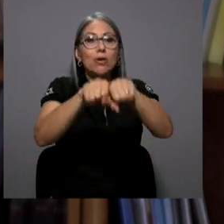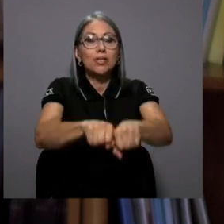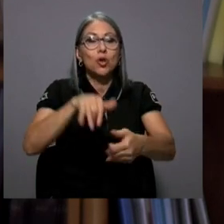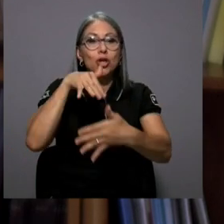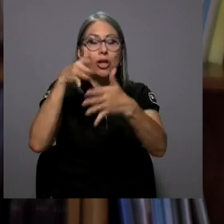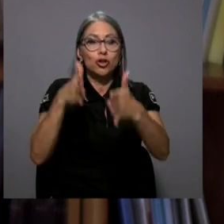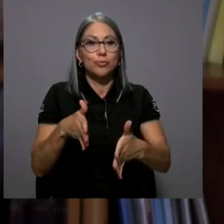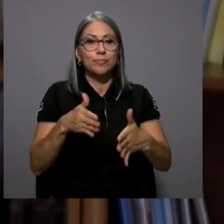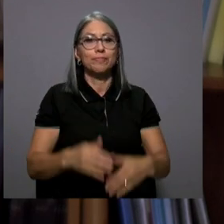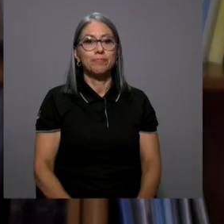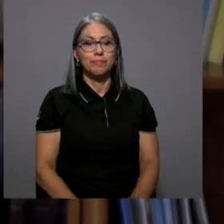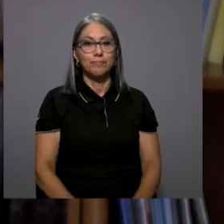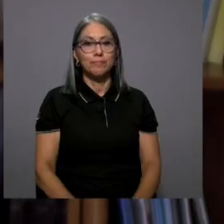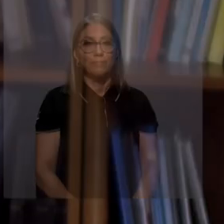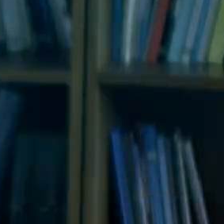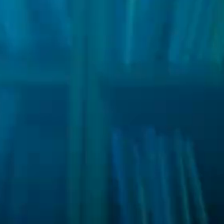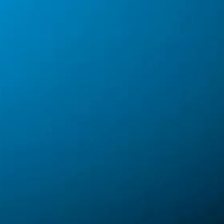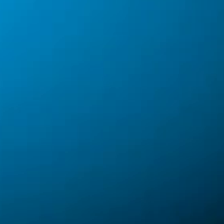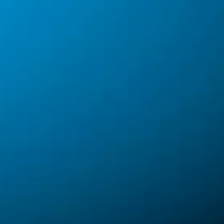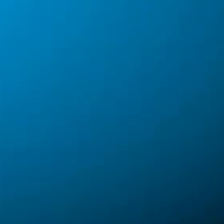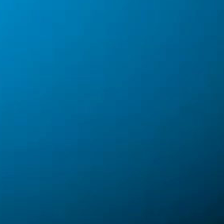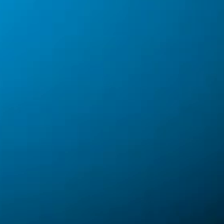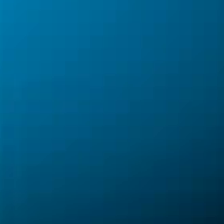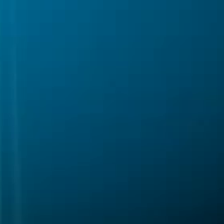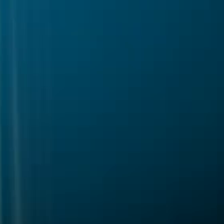de nuestra población estudiantil.